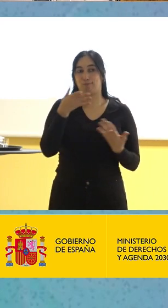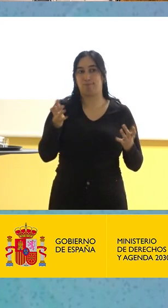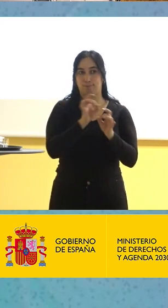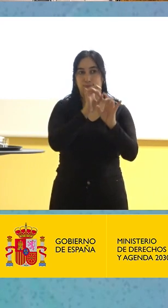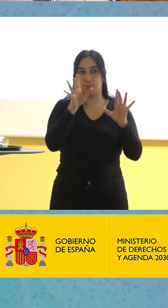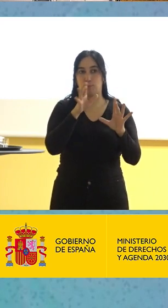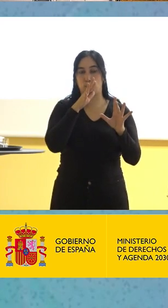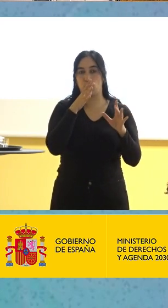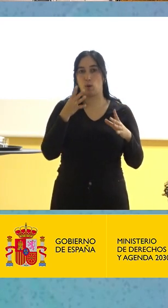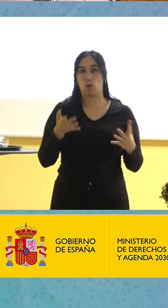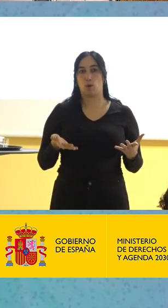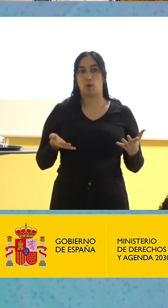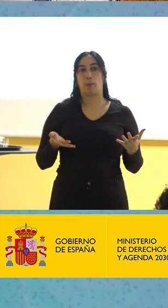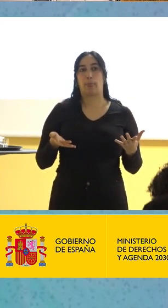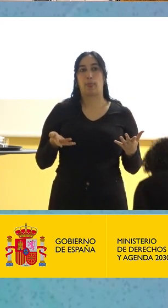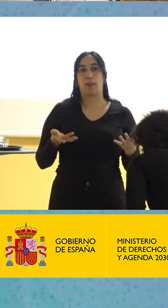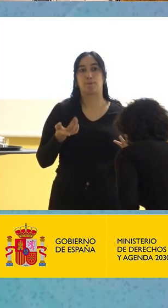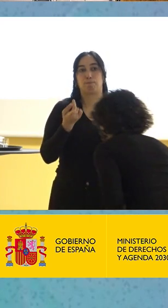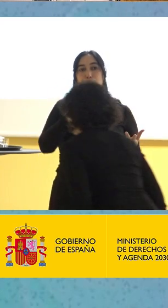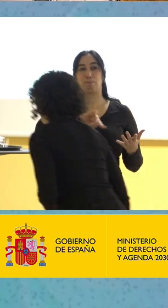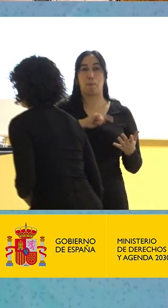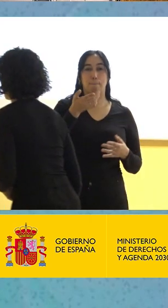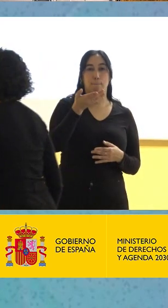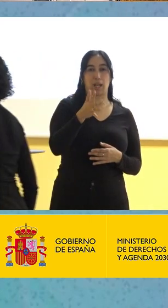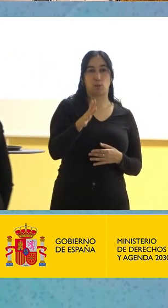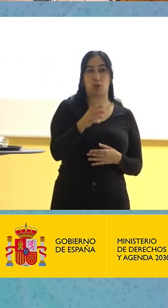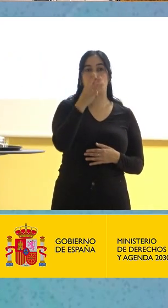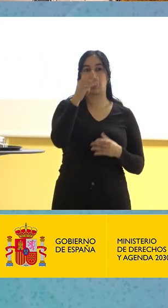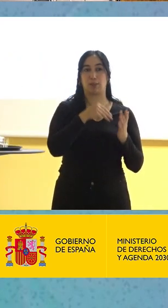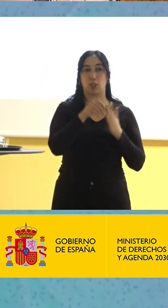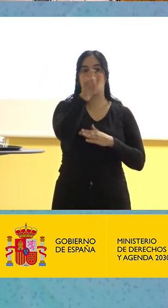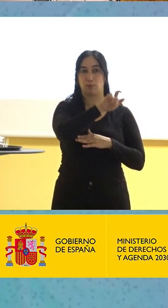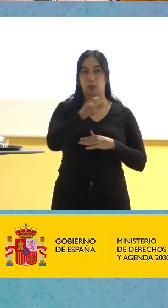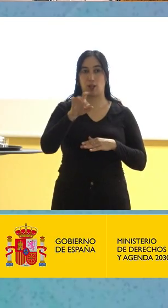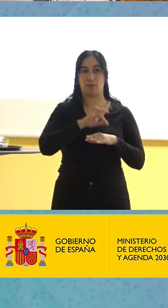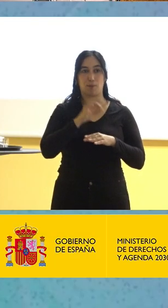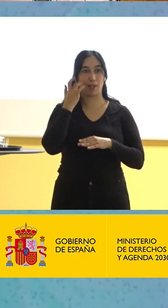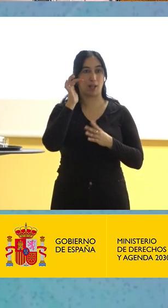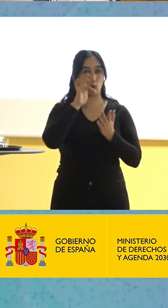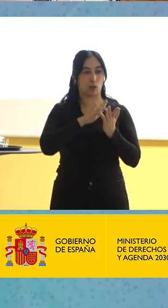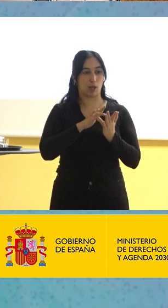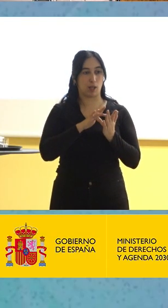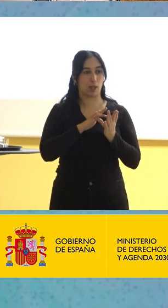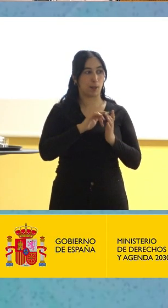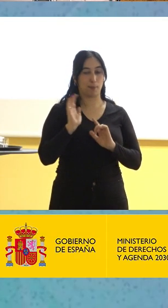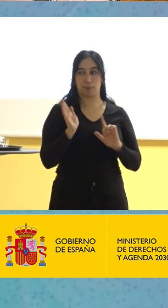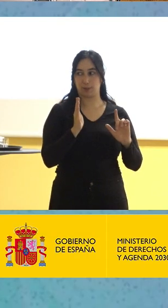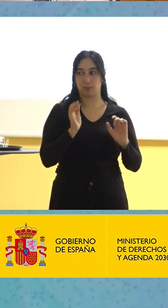porque, bueno, somos aproximadamente más de 3 millones de personas con enfermedades raras,